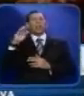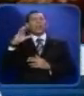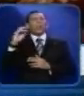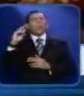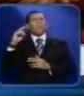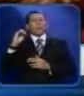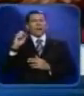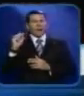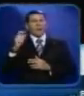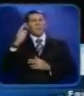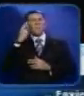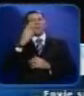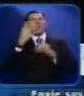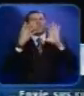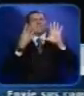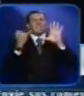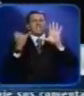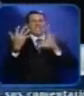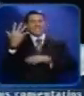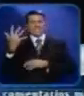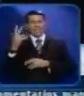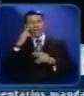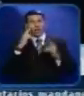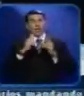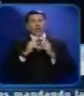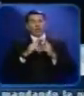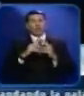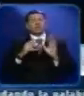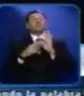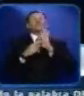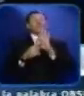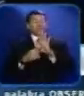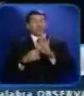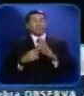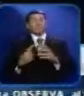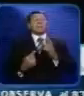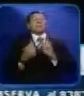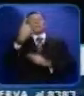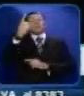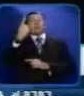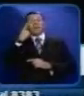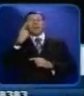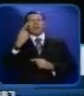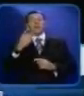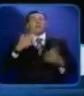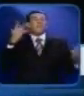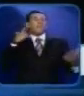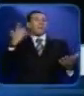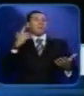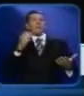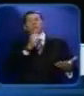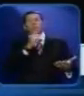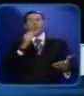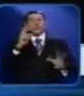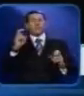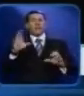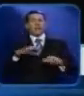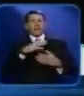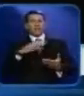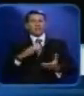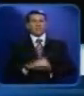en 1965, donde se dio a conocer, a tal punto de llegar a convertirse en una de las exponentes principales de la nueva canción.